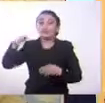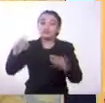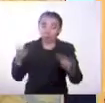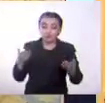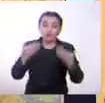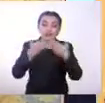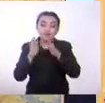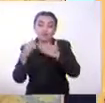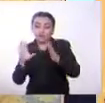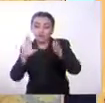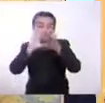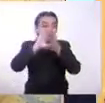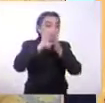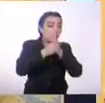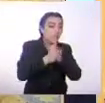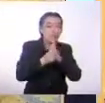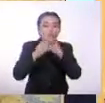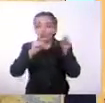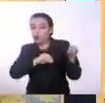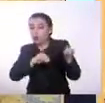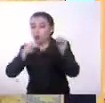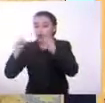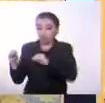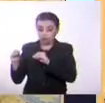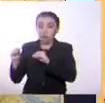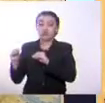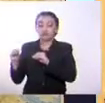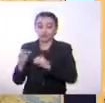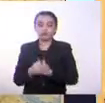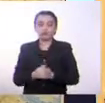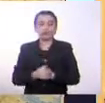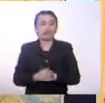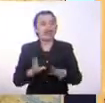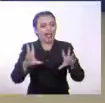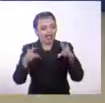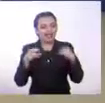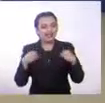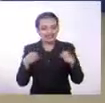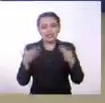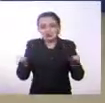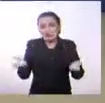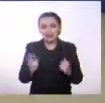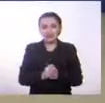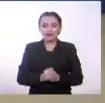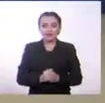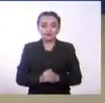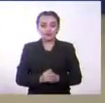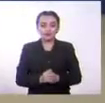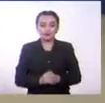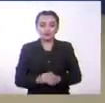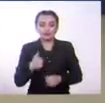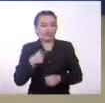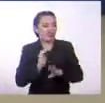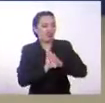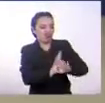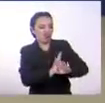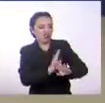toda esa diversidad y que hay que aceptarla. No podemos únicamente decir, yo la voy a rechazar o yo voy